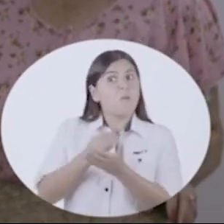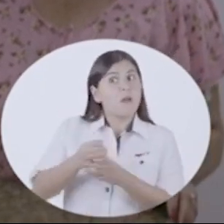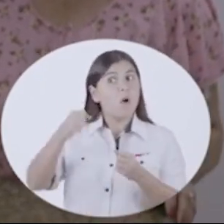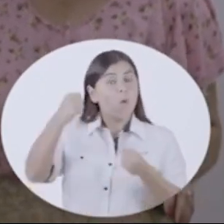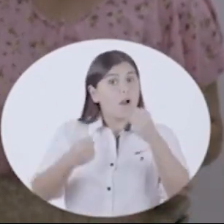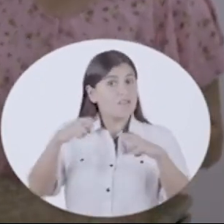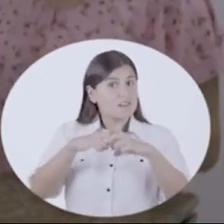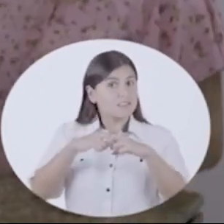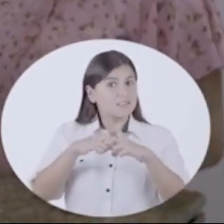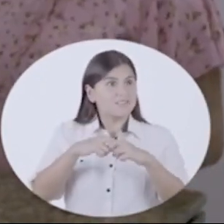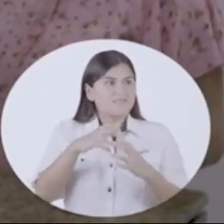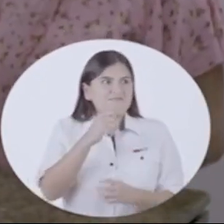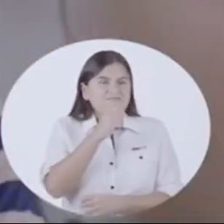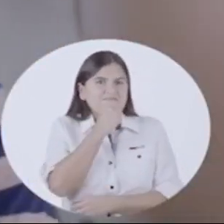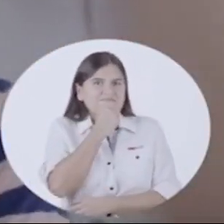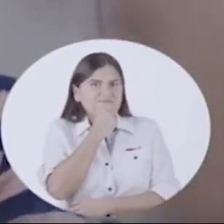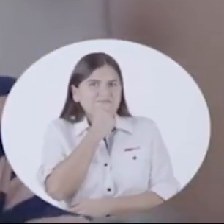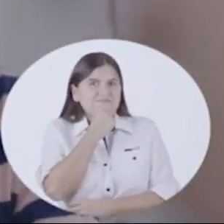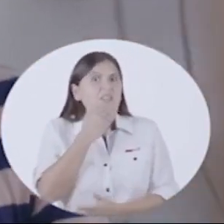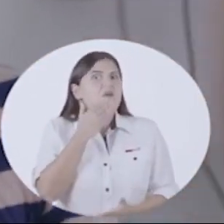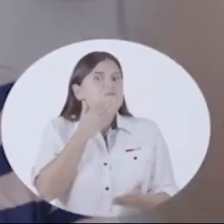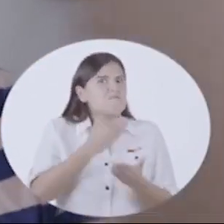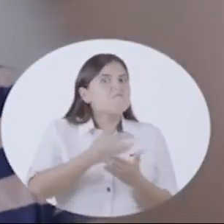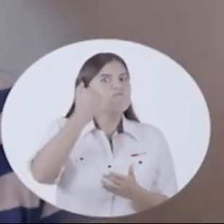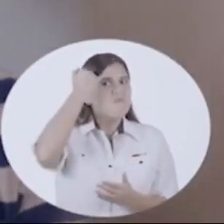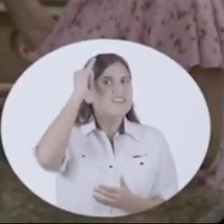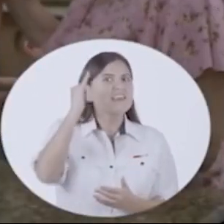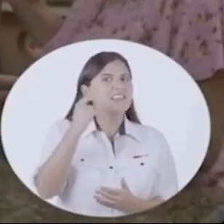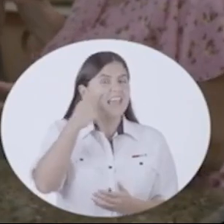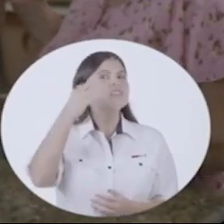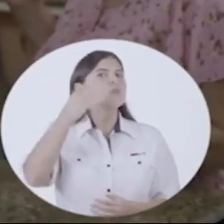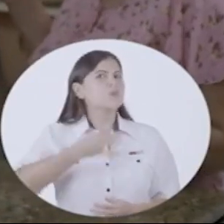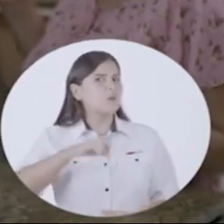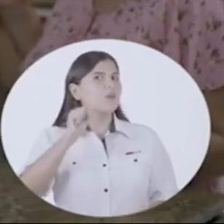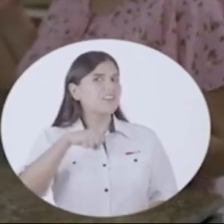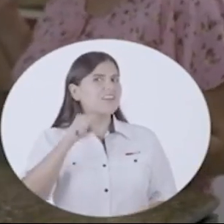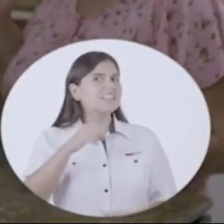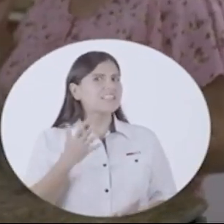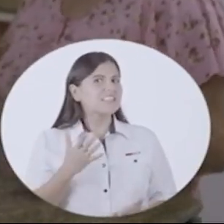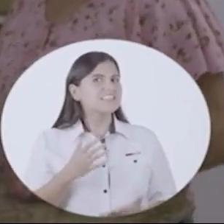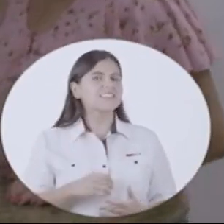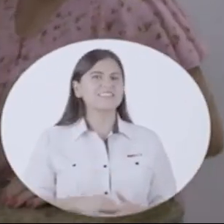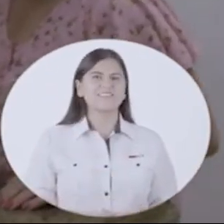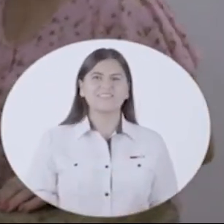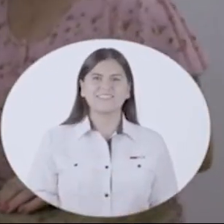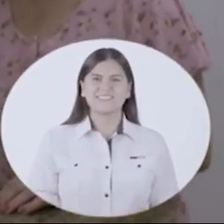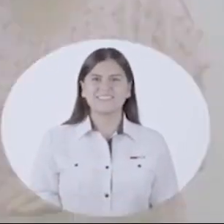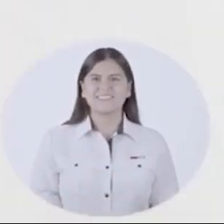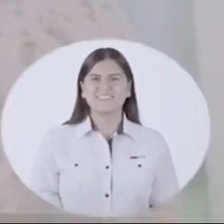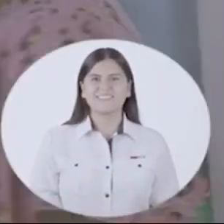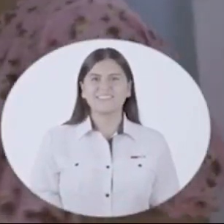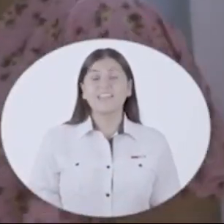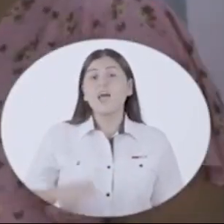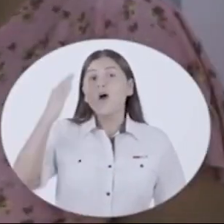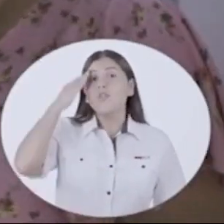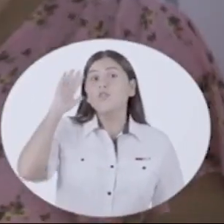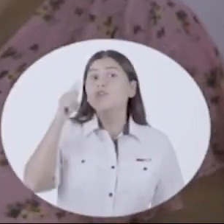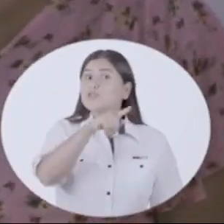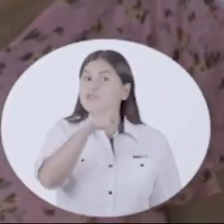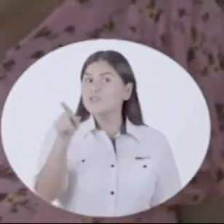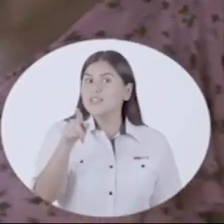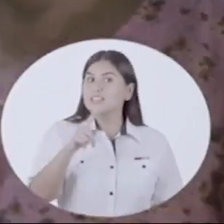digamos, esos paneles usted los puede poner, qué sé yo, en el techo o en el patio. Buenísimo. El banco tiene créditos para este